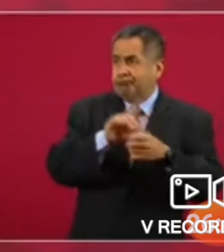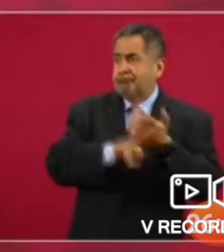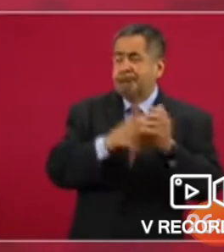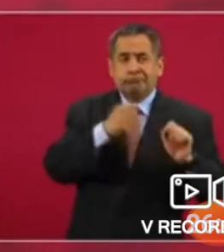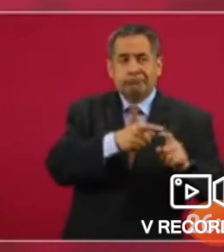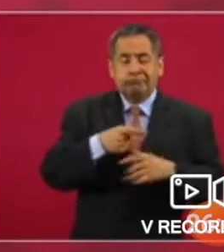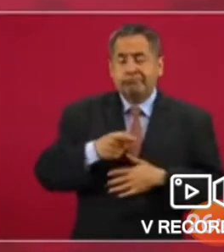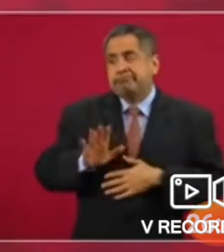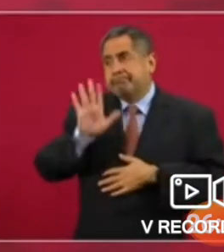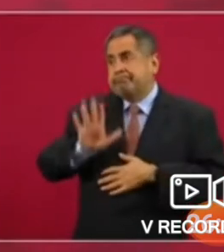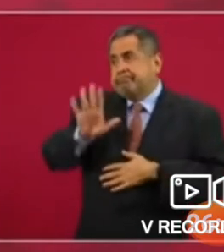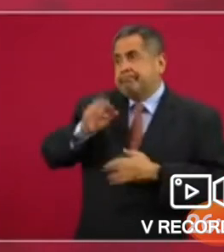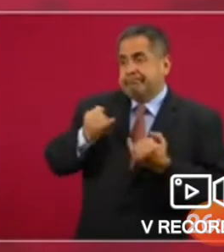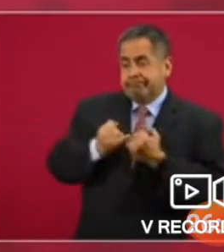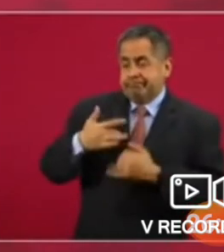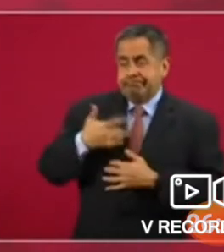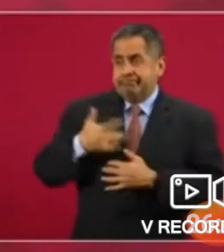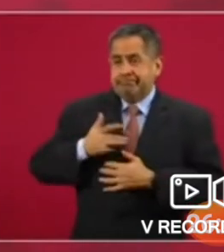SARS-CoV-2, COVID-19,